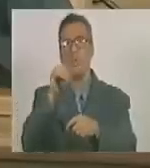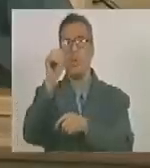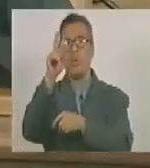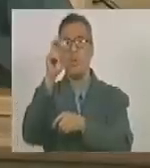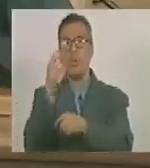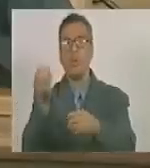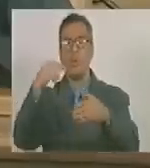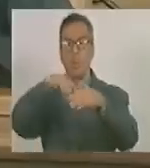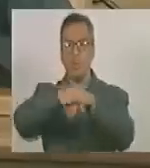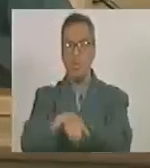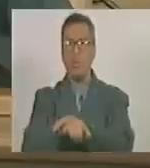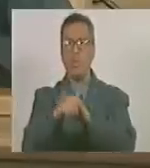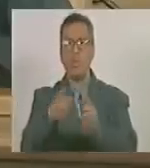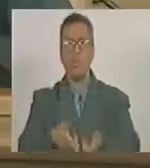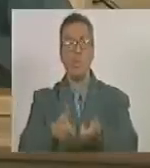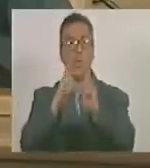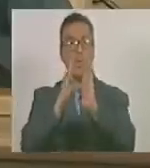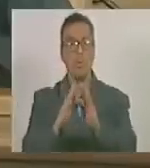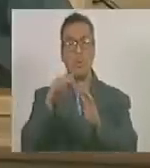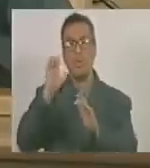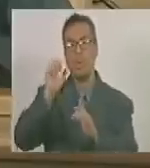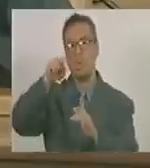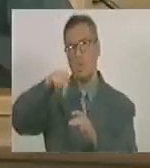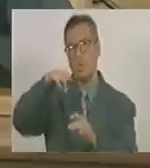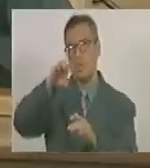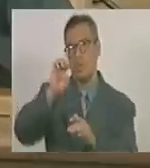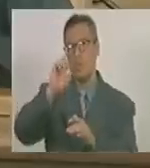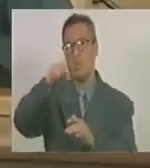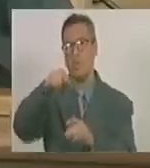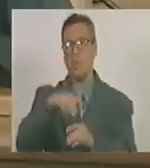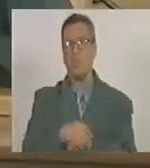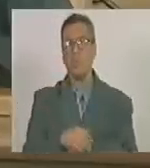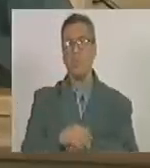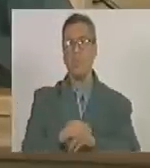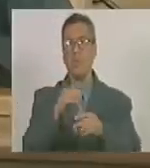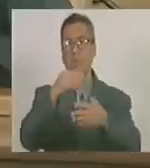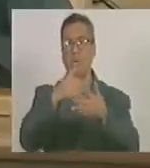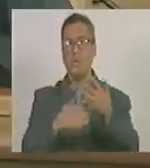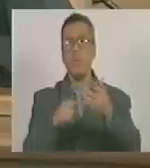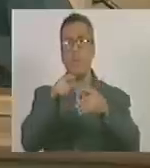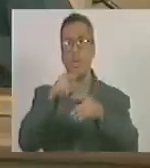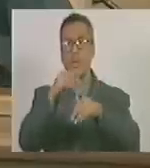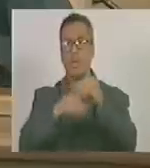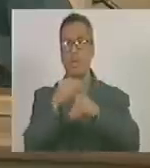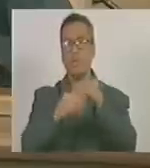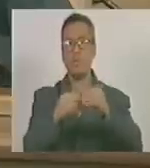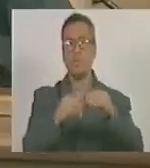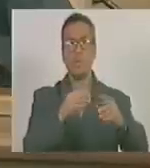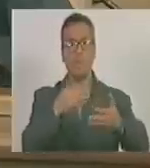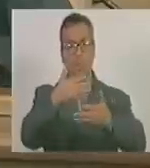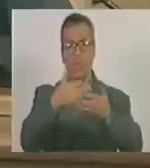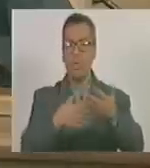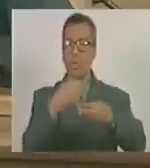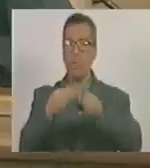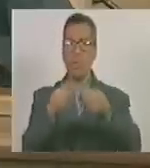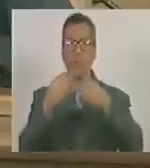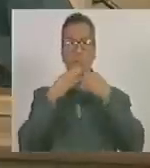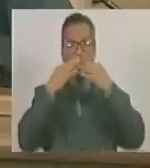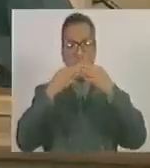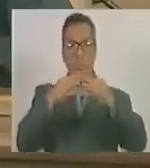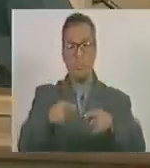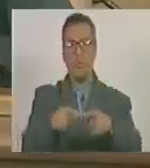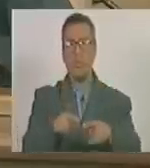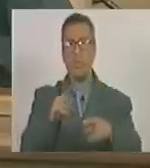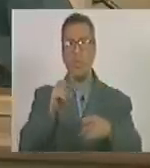nueva integración de las autoridades del Consejo Nacional Electoral en aras de ir estableciendo las condiciones y garantías